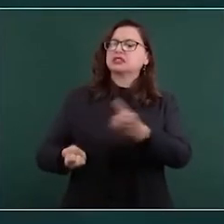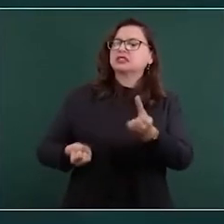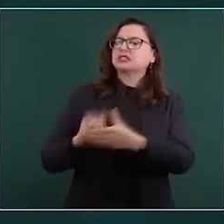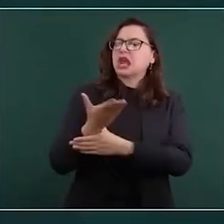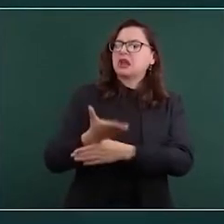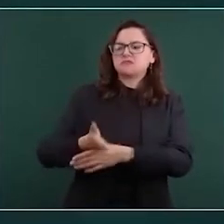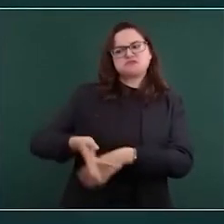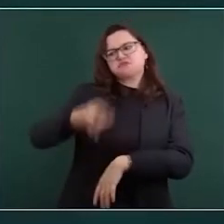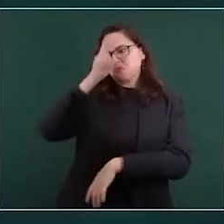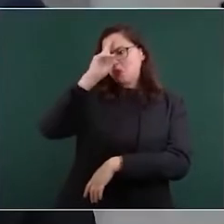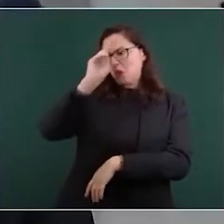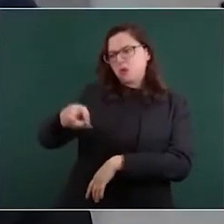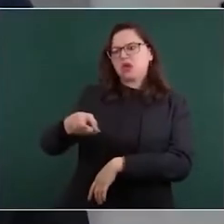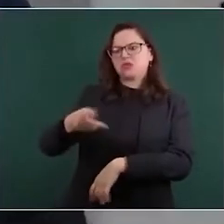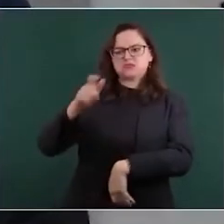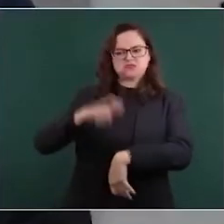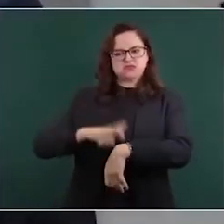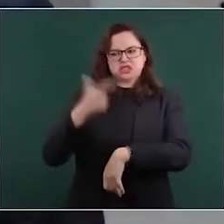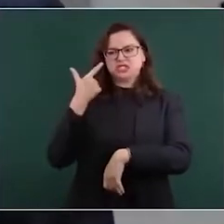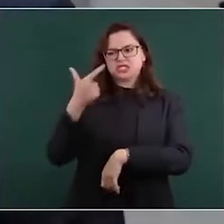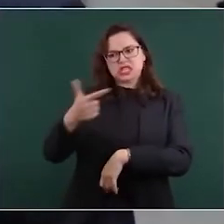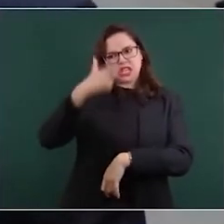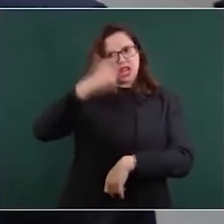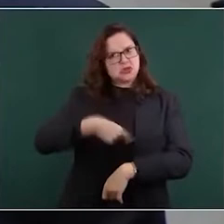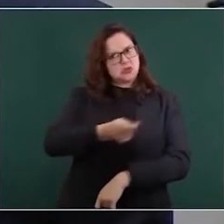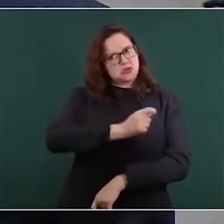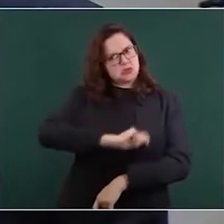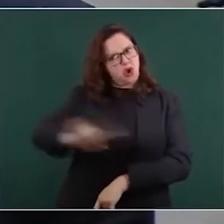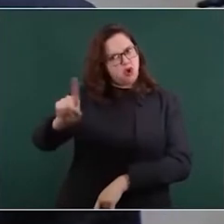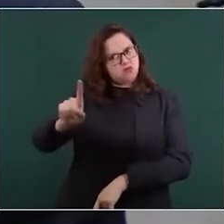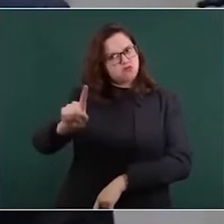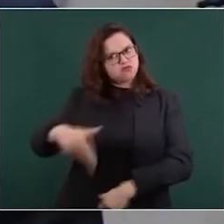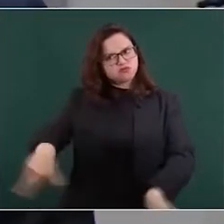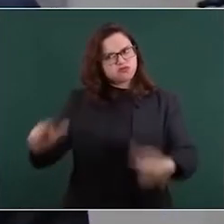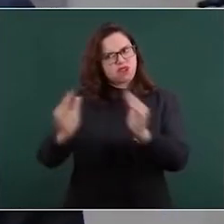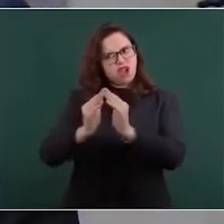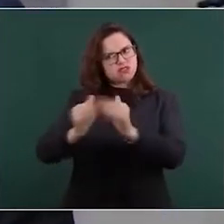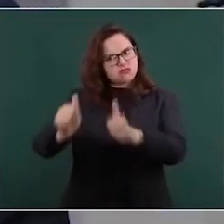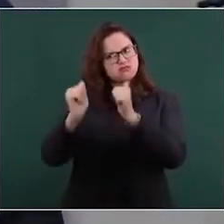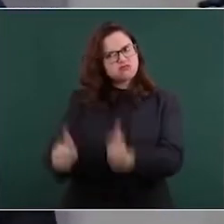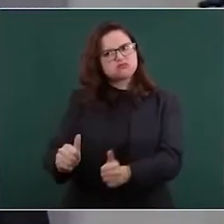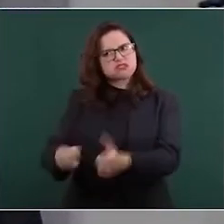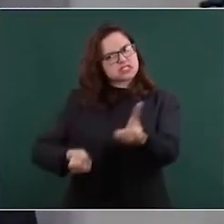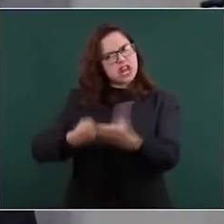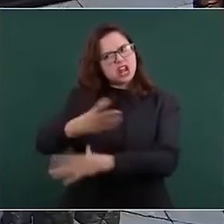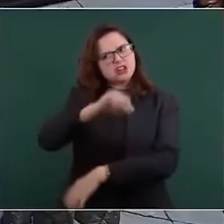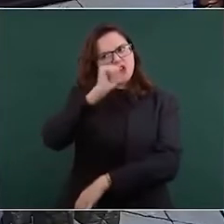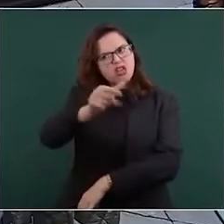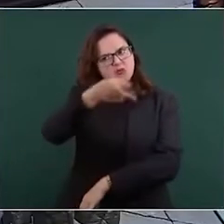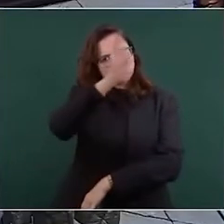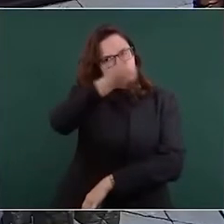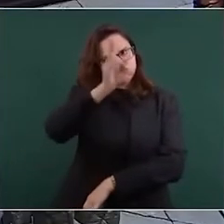Que a las 7 de la noche todos a sus casas. Nadie puede salir.